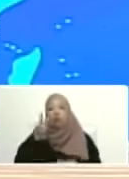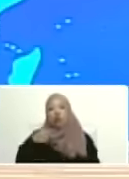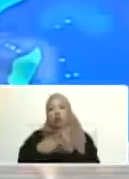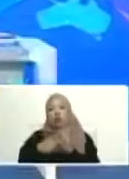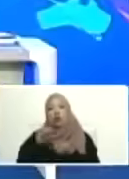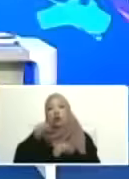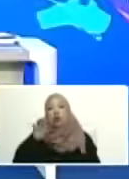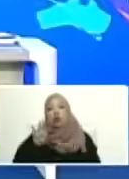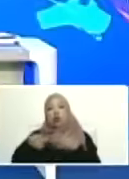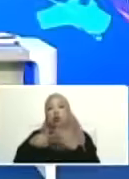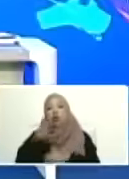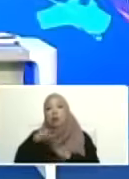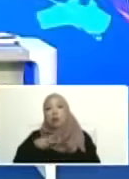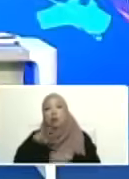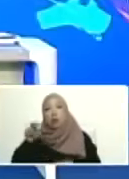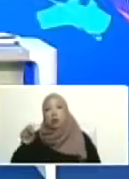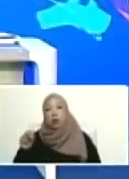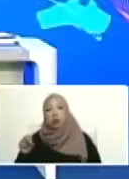2019,